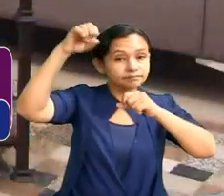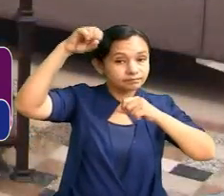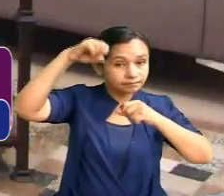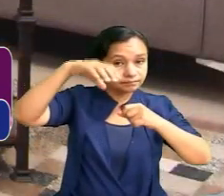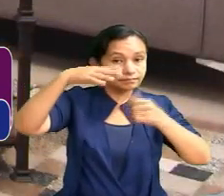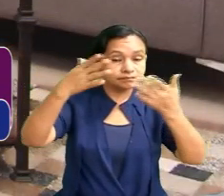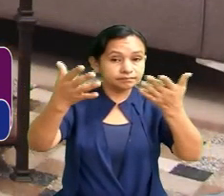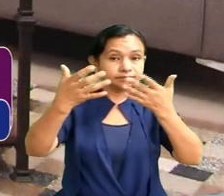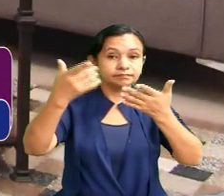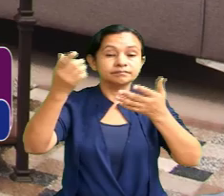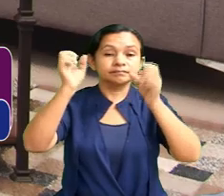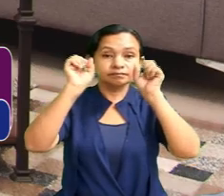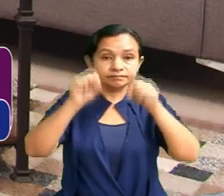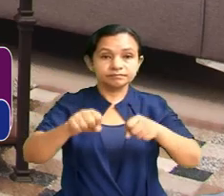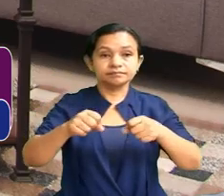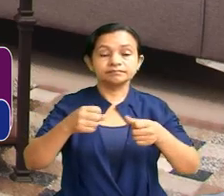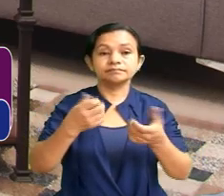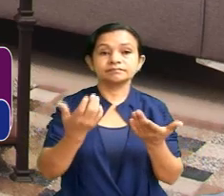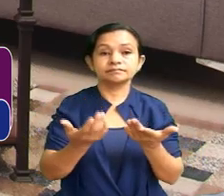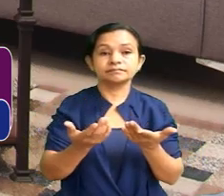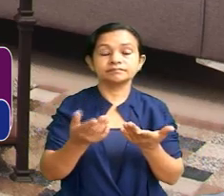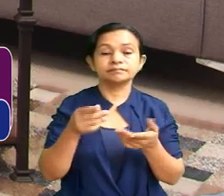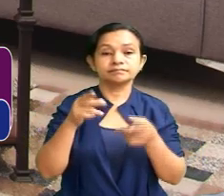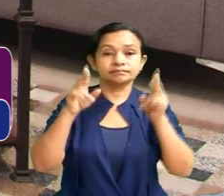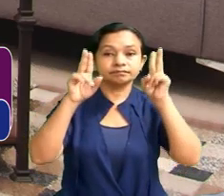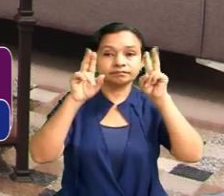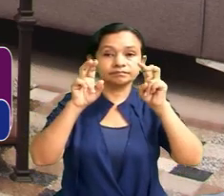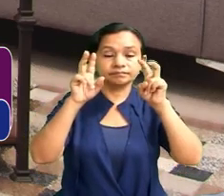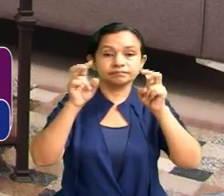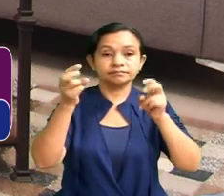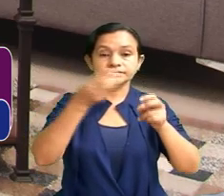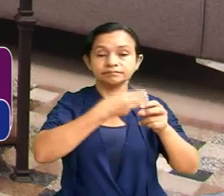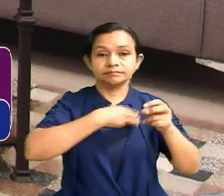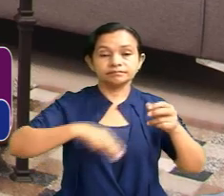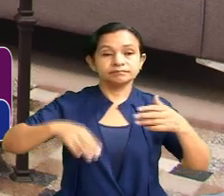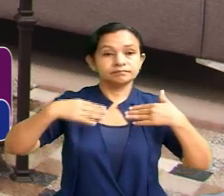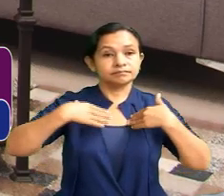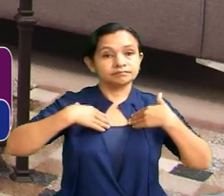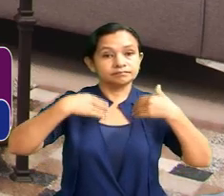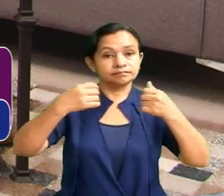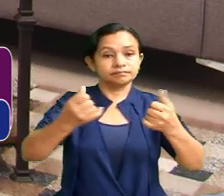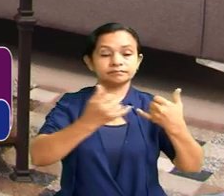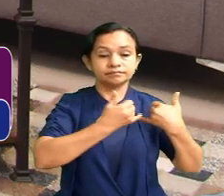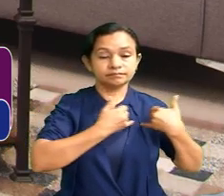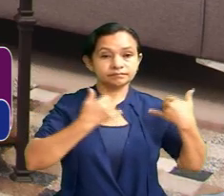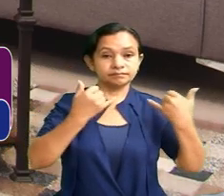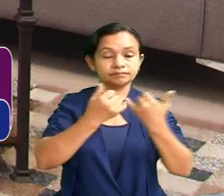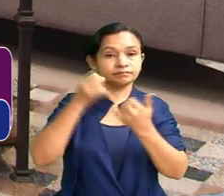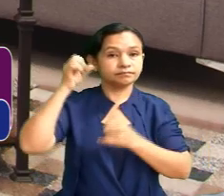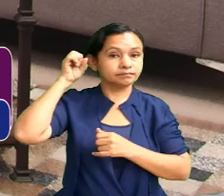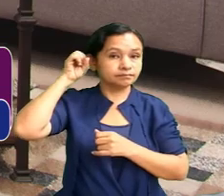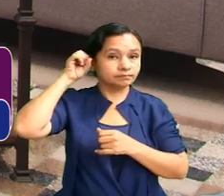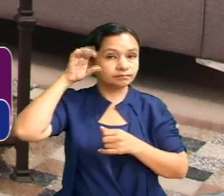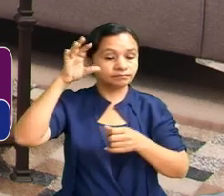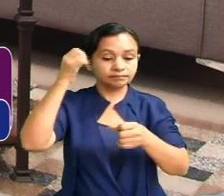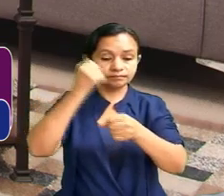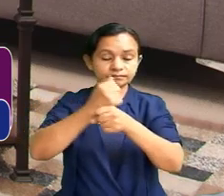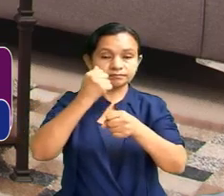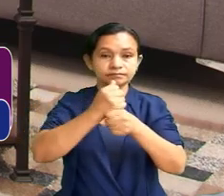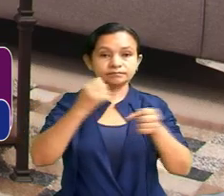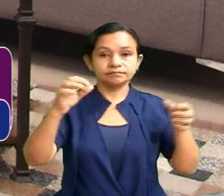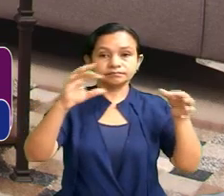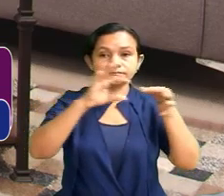para precisamente poder acceder al dentro de esa dinámica el ministerio de salud y el instituto nicaragüense de turismo trabajando articulado